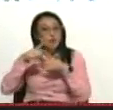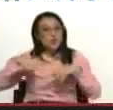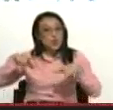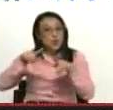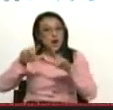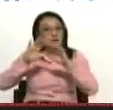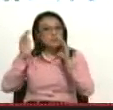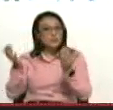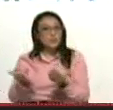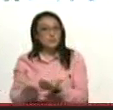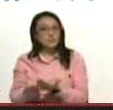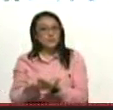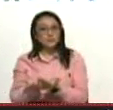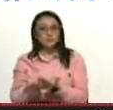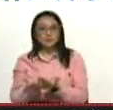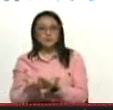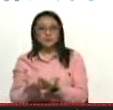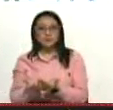mundo